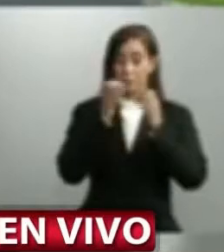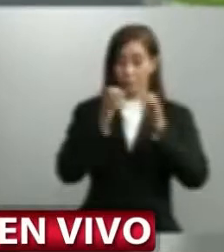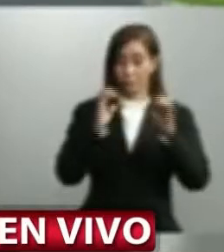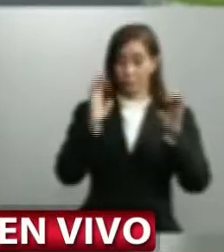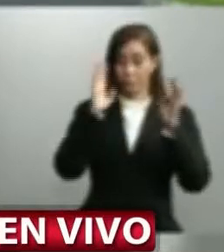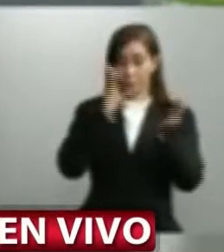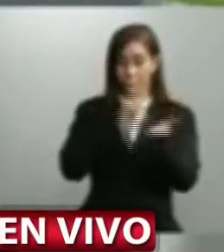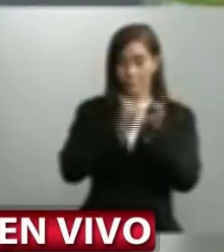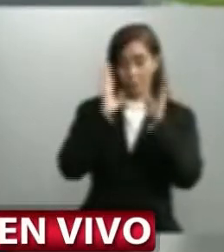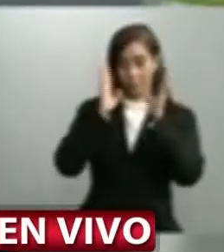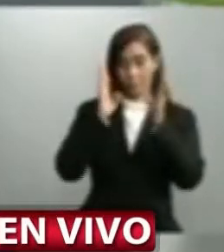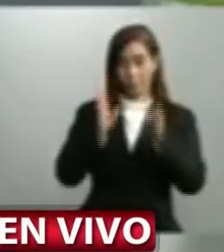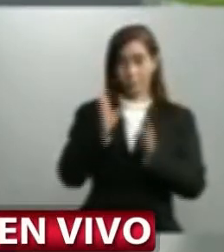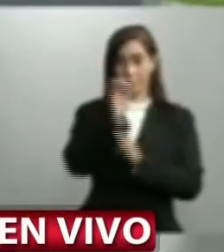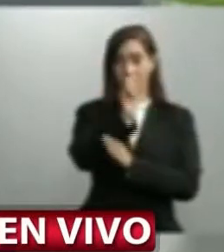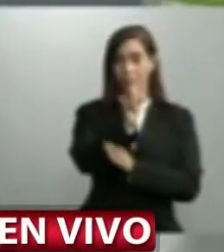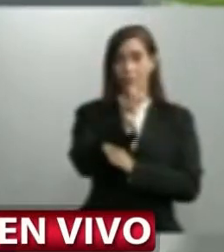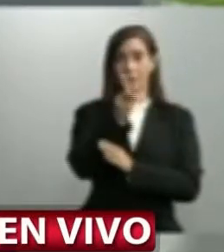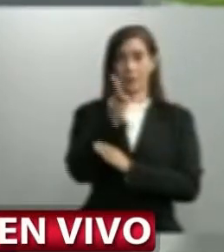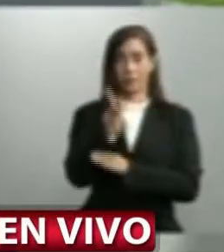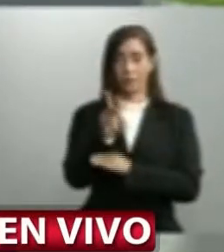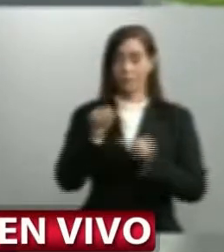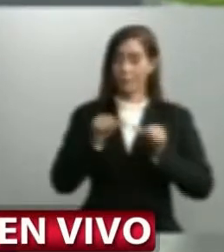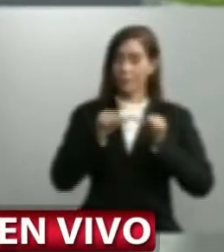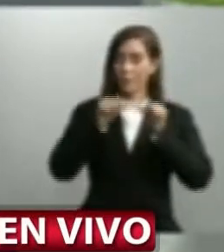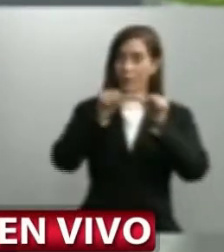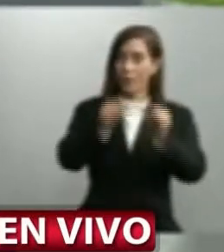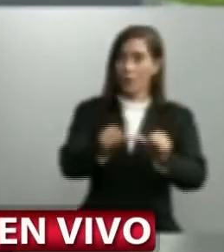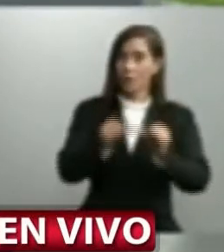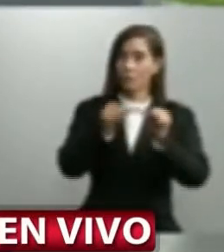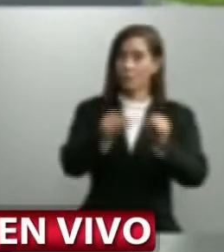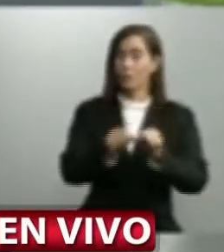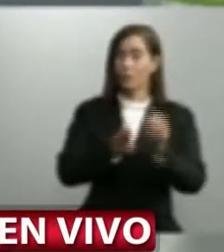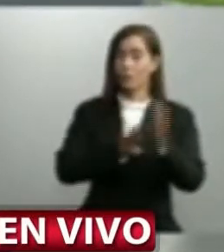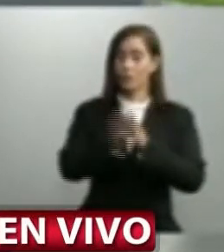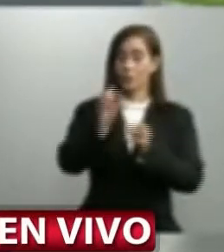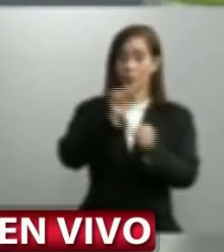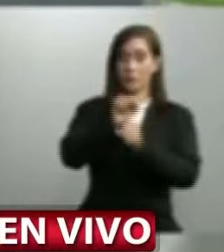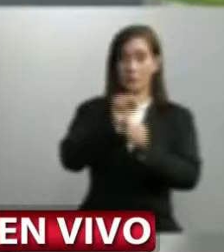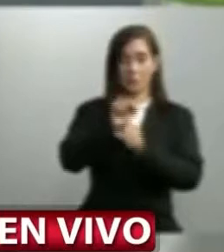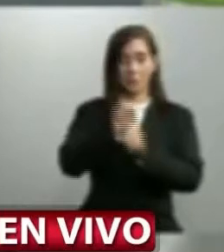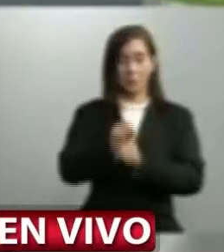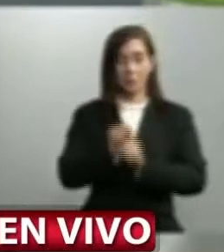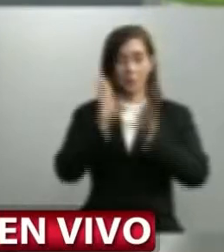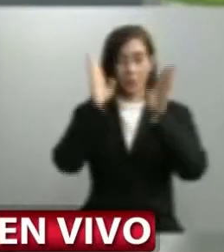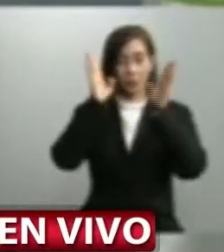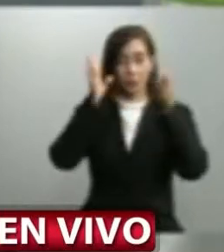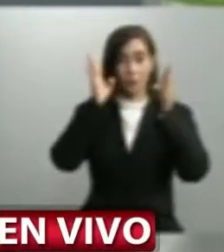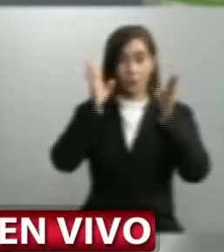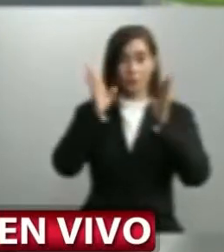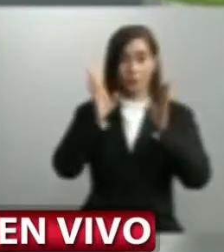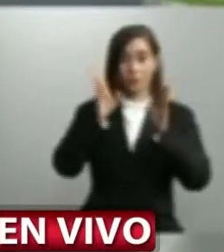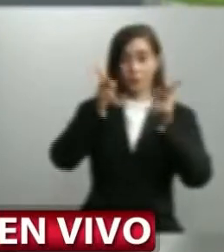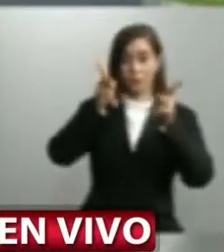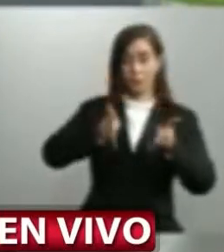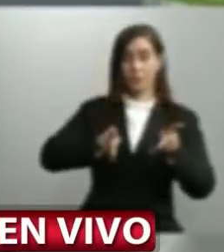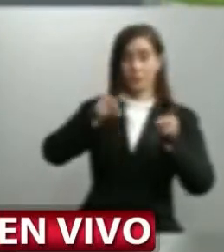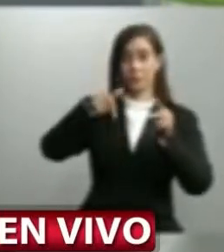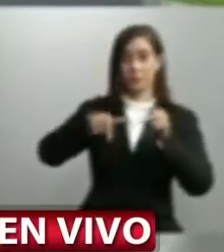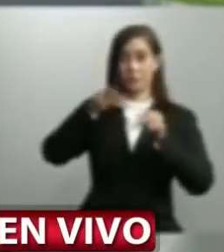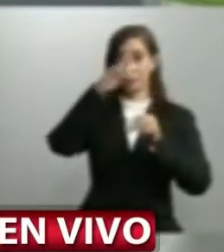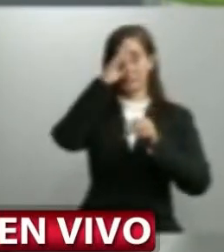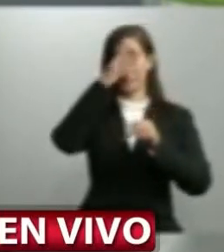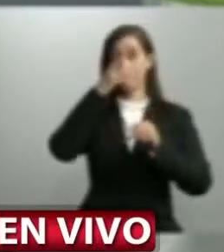pues el desarrollo de esta plataforma atendiendo a ciudadanos del territorio